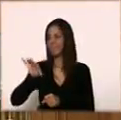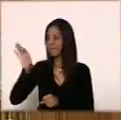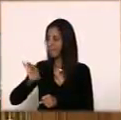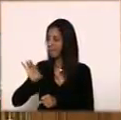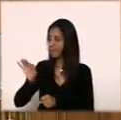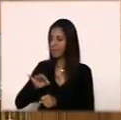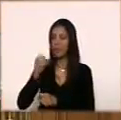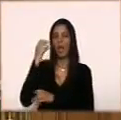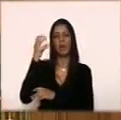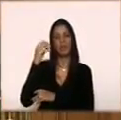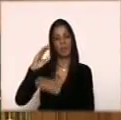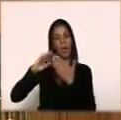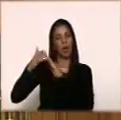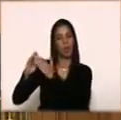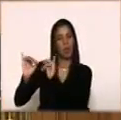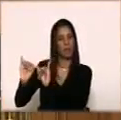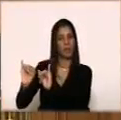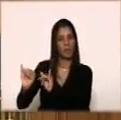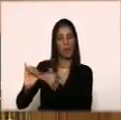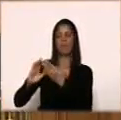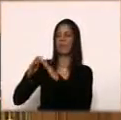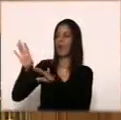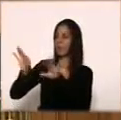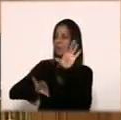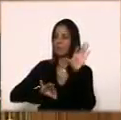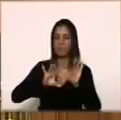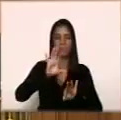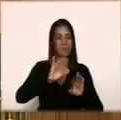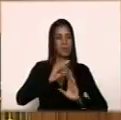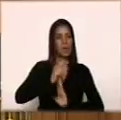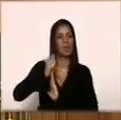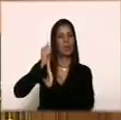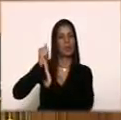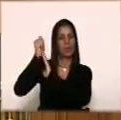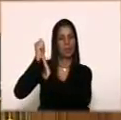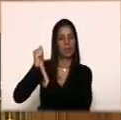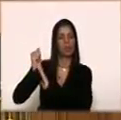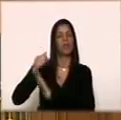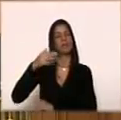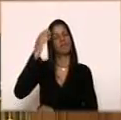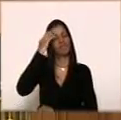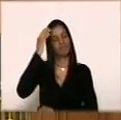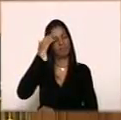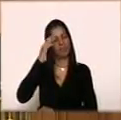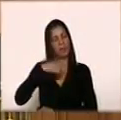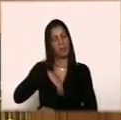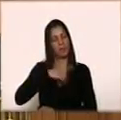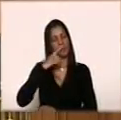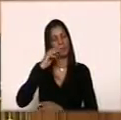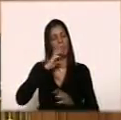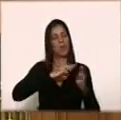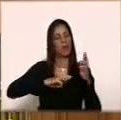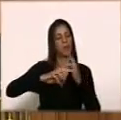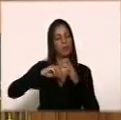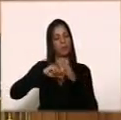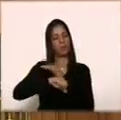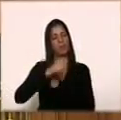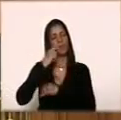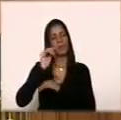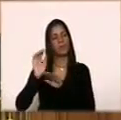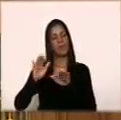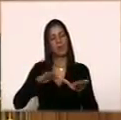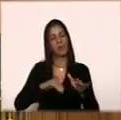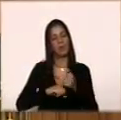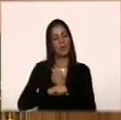como sabemos hacerlo los revolucionarios y las revolucionarias que desde la clase obrera apoyamos a nuestro hermano obrero